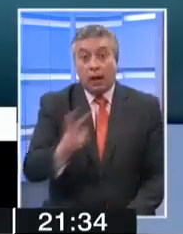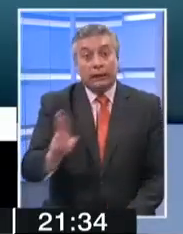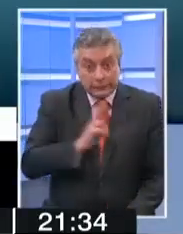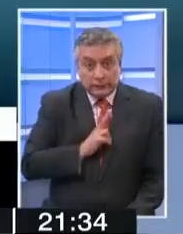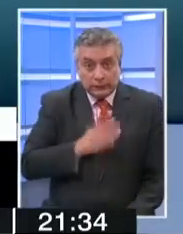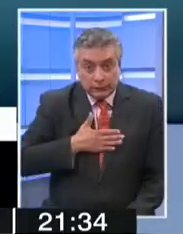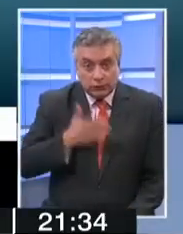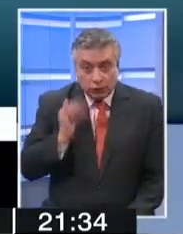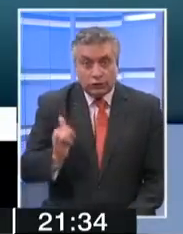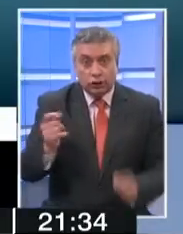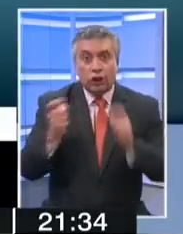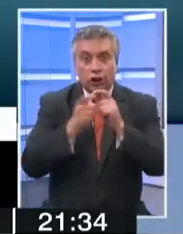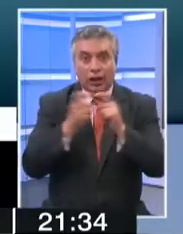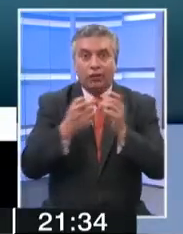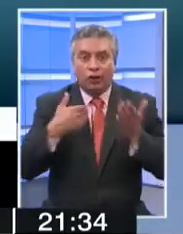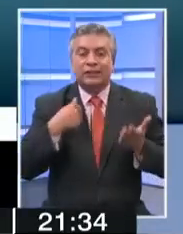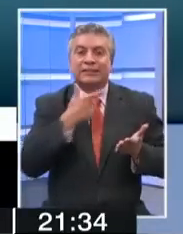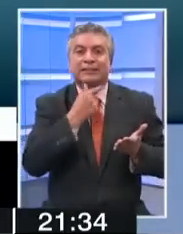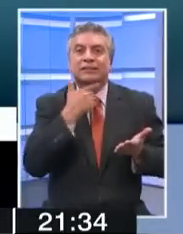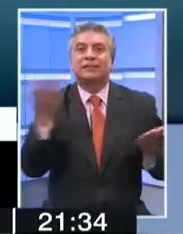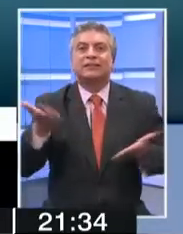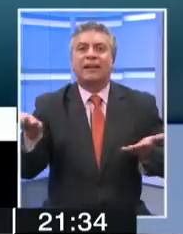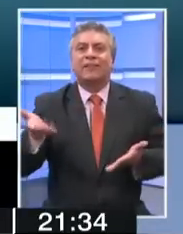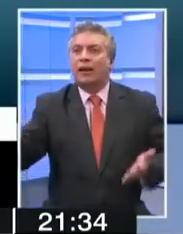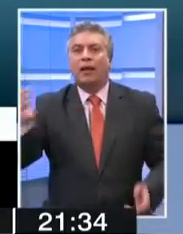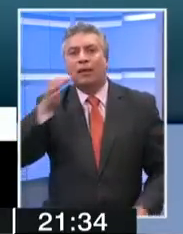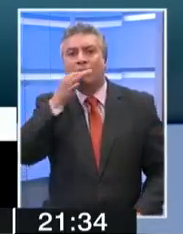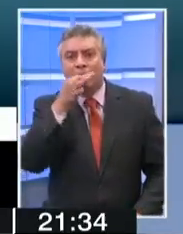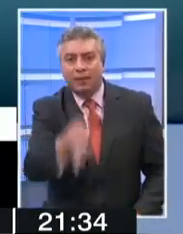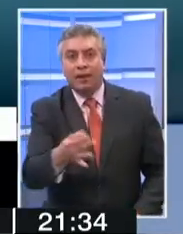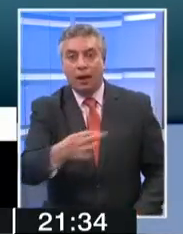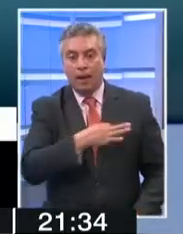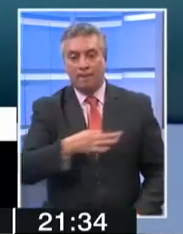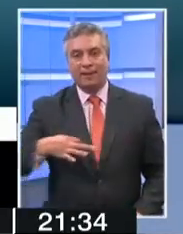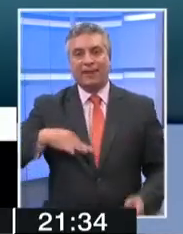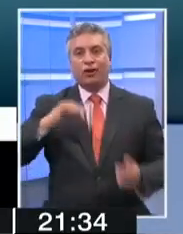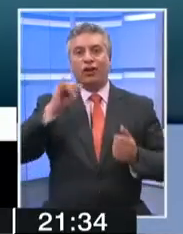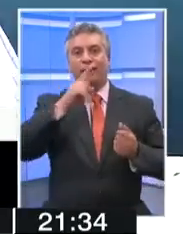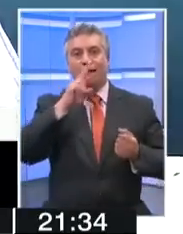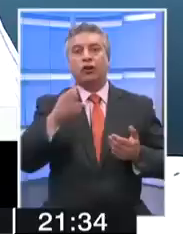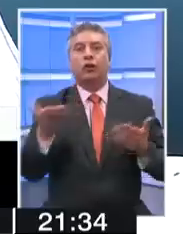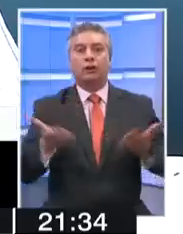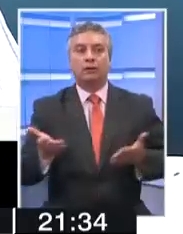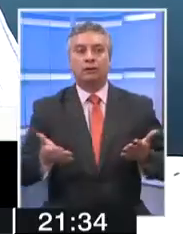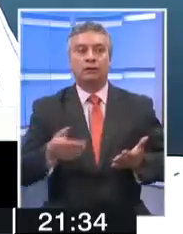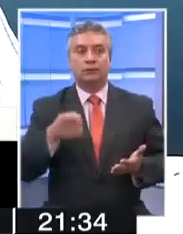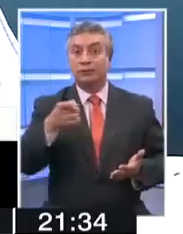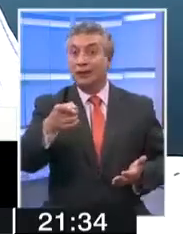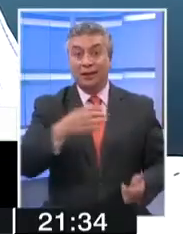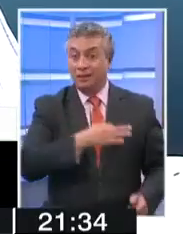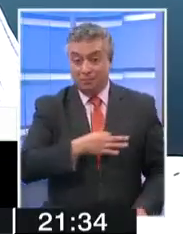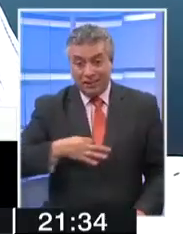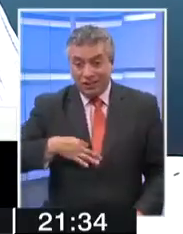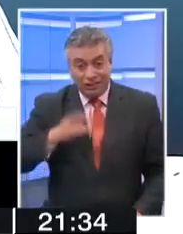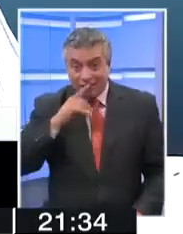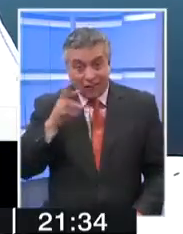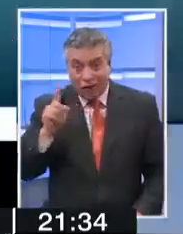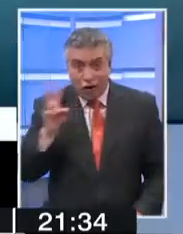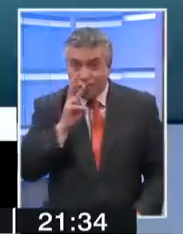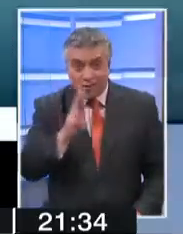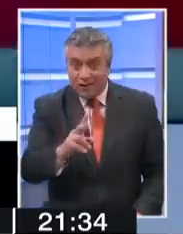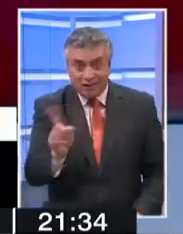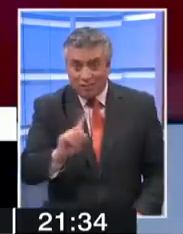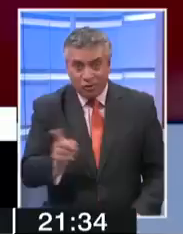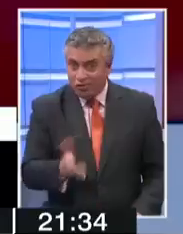ustedes tuvieron contacto con ellos. Y es que quiero saber, en el fondo, ¿qué le dijeron desde el Ministerio del Interior nuevamente? Pero si el Ministerio del Interior no respondió. Nunca. Y usted no volvió a